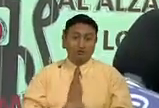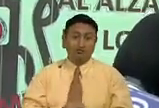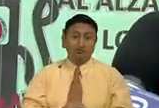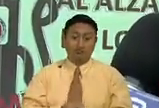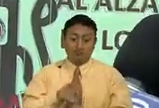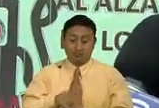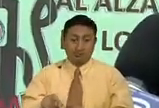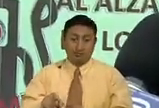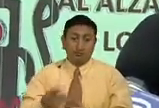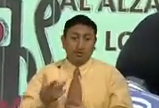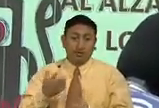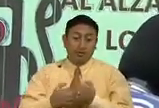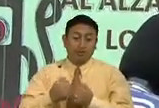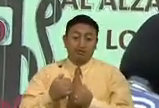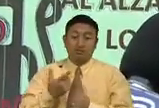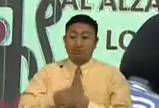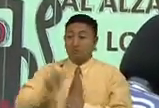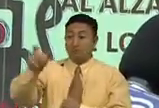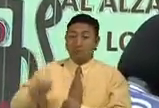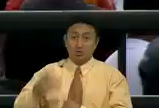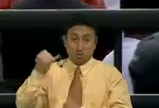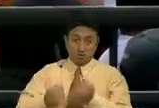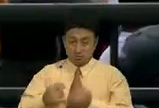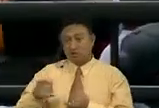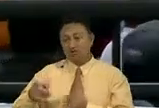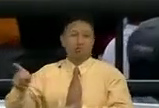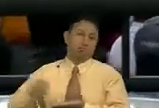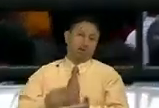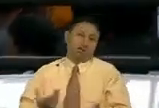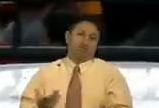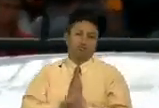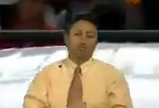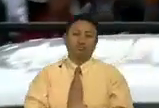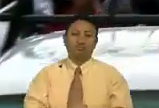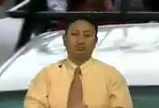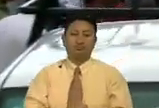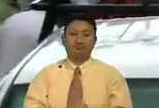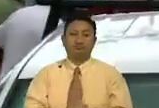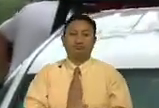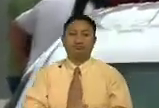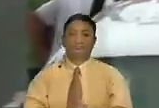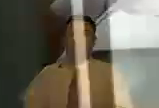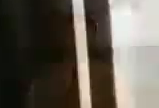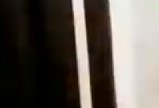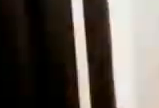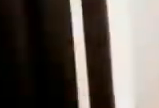una o de otra manera va a ser trasladado a nuestros usuarios. Informó Carolina Basante.